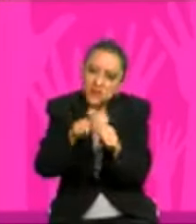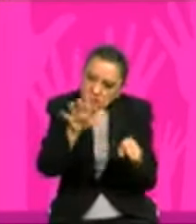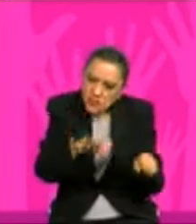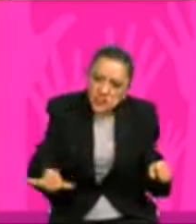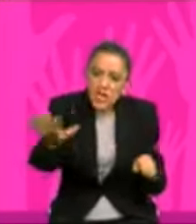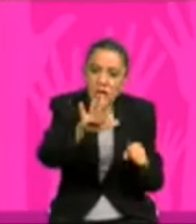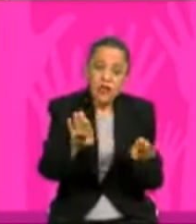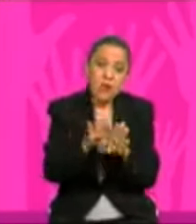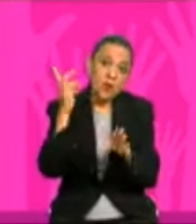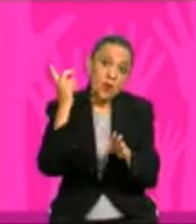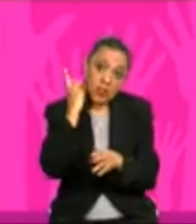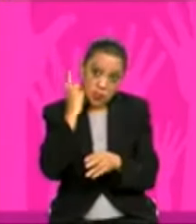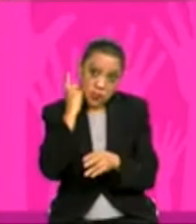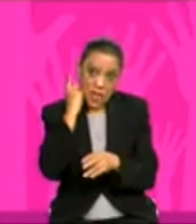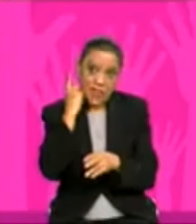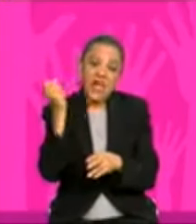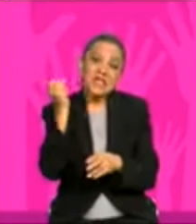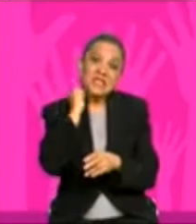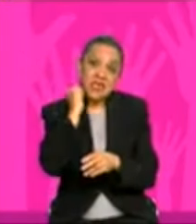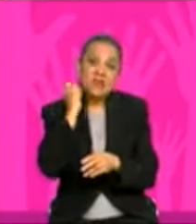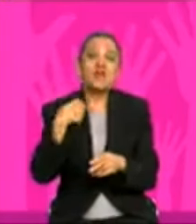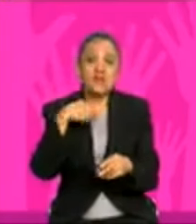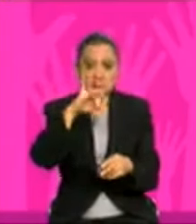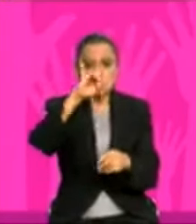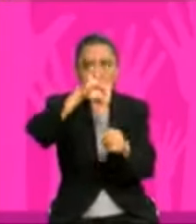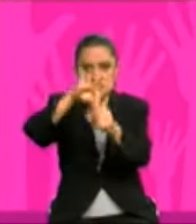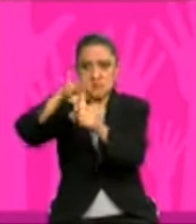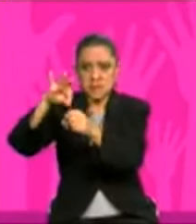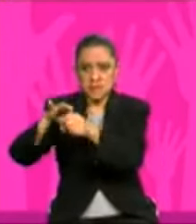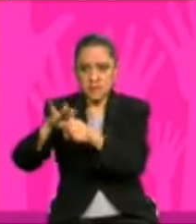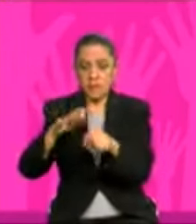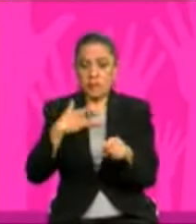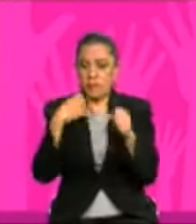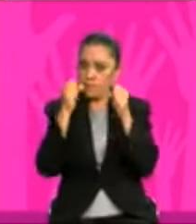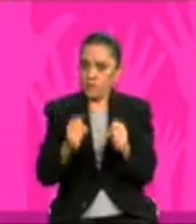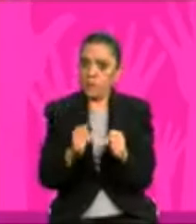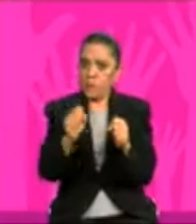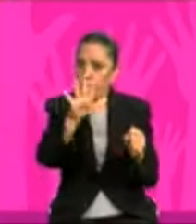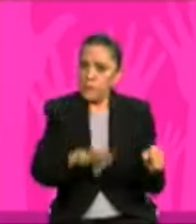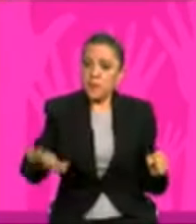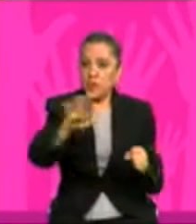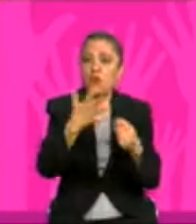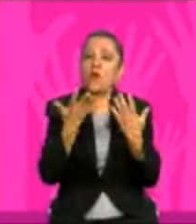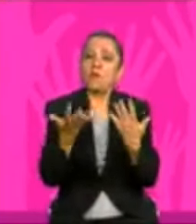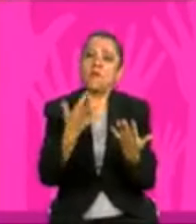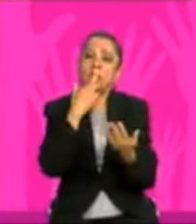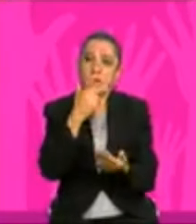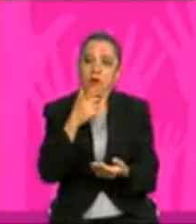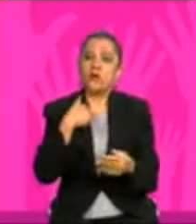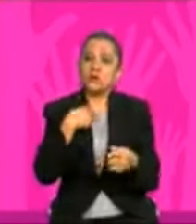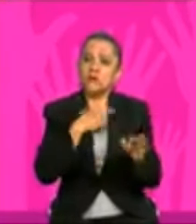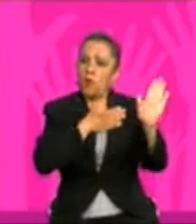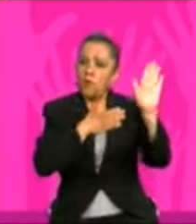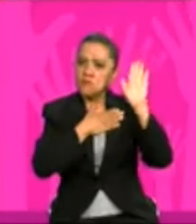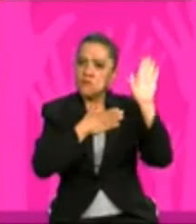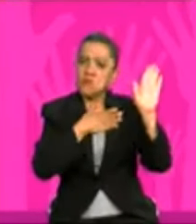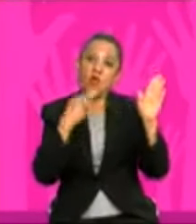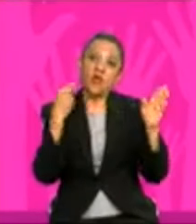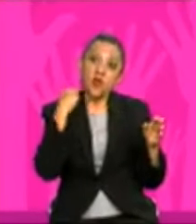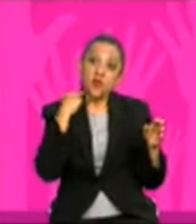senadora, voté a favor porque estoy convencida que nuestro pueblo merece más. Me comprometí ante notario que vamos